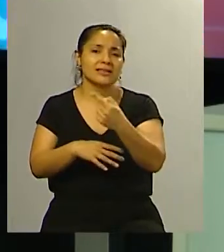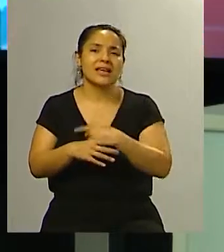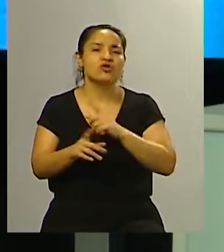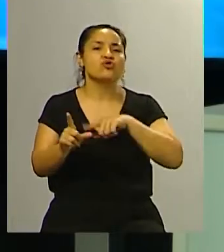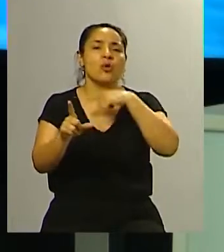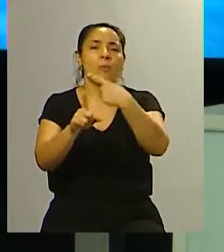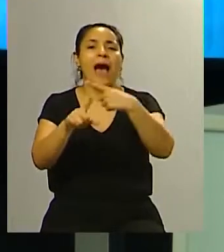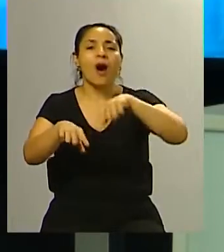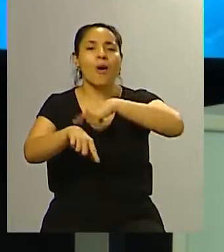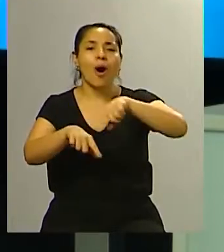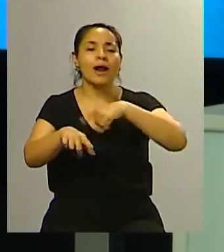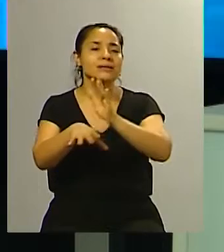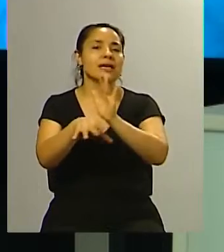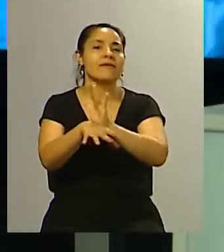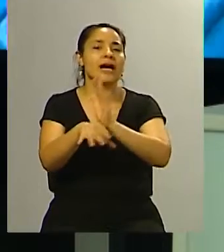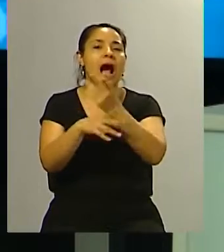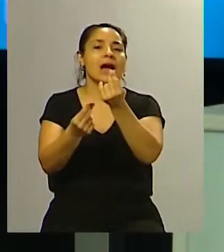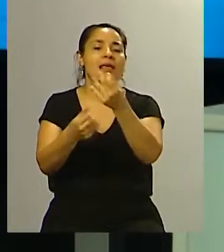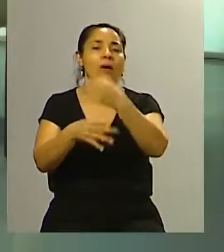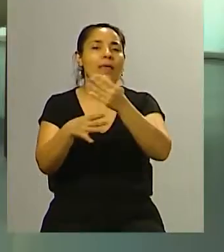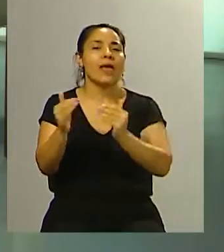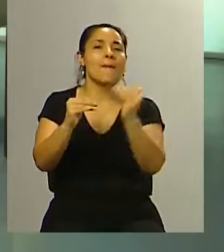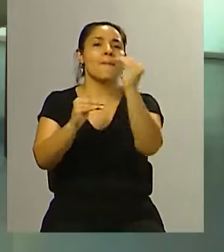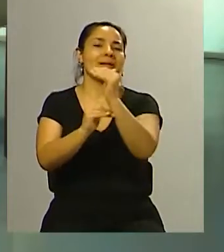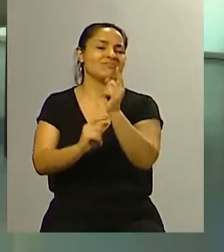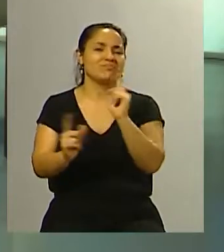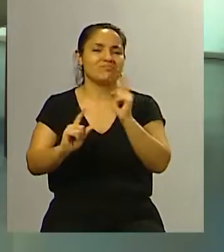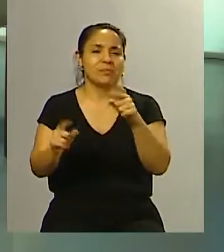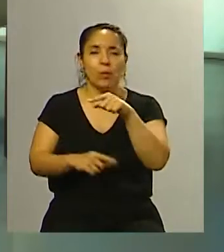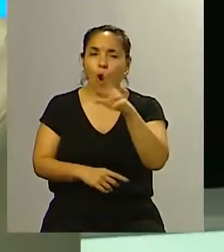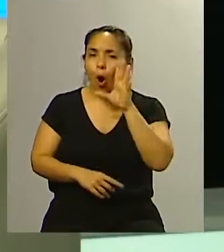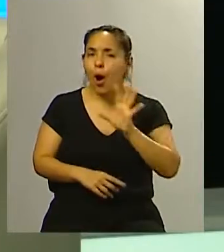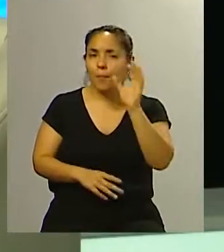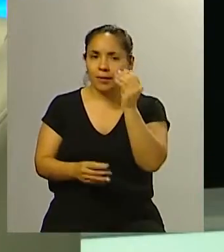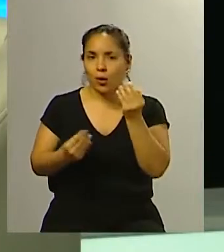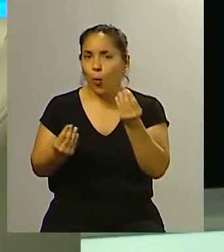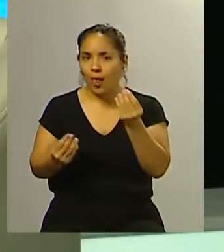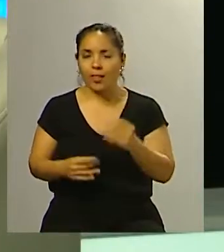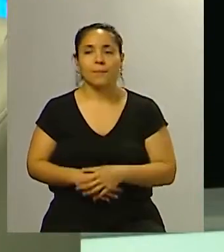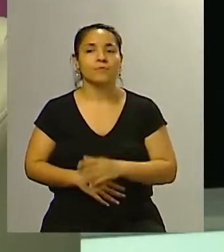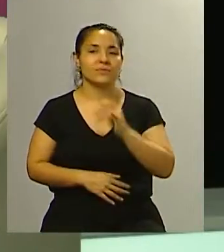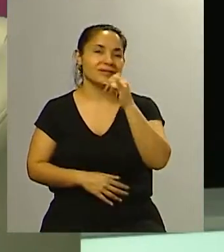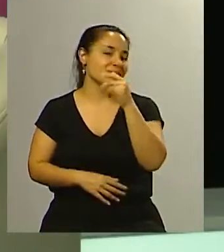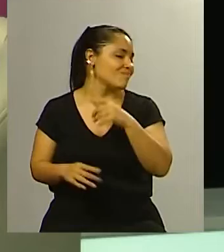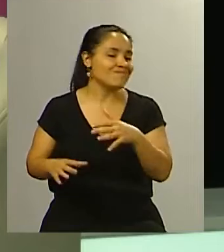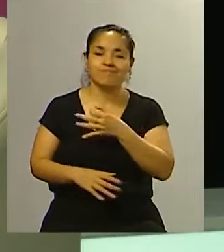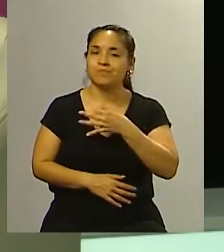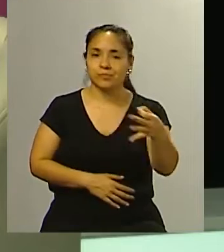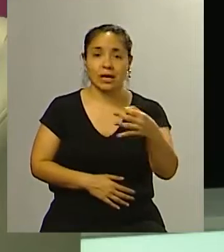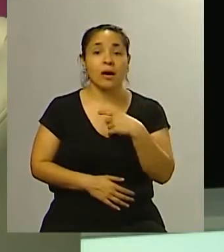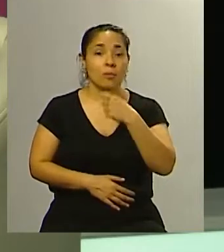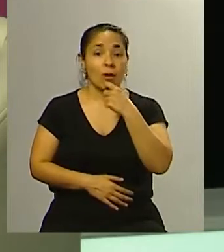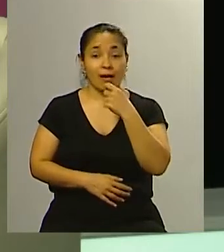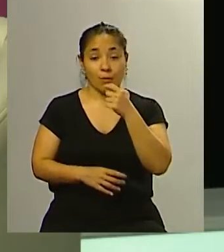horas no significa mejorar la calidad educativa? ¿Qué opinión te merece eso? Exactamente, sumar más horas no es un indicativo de que